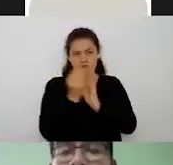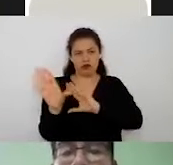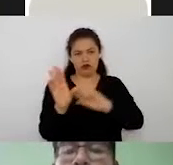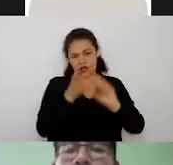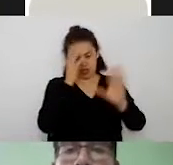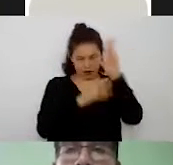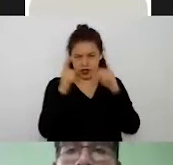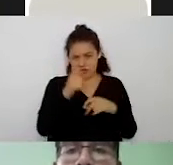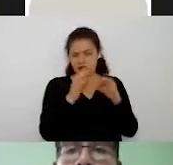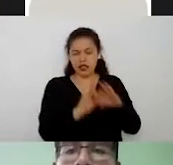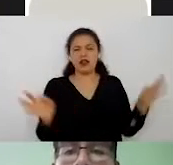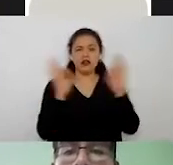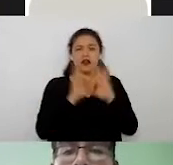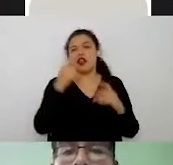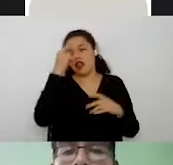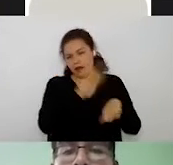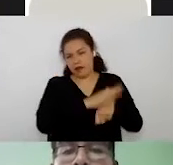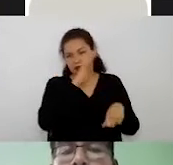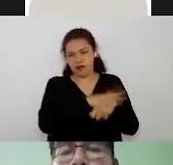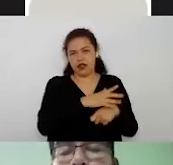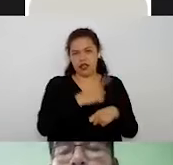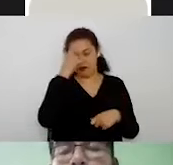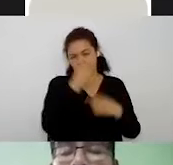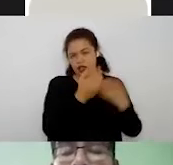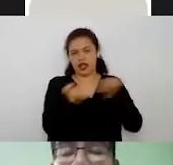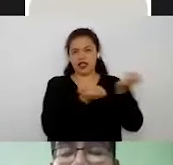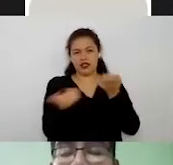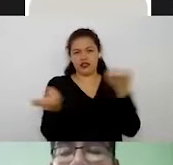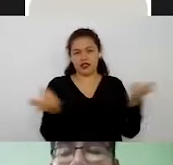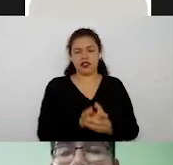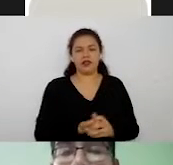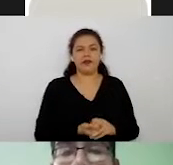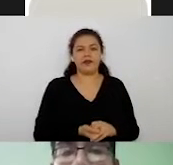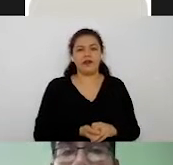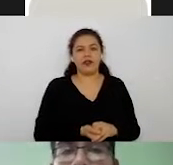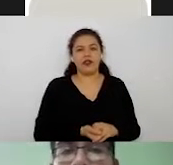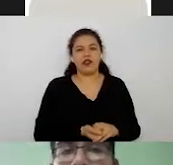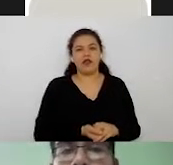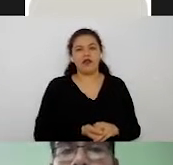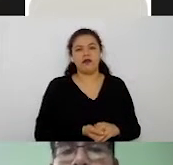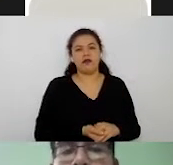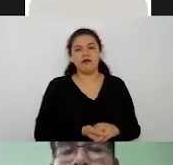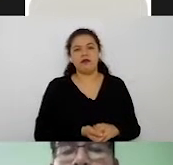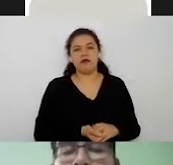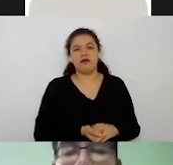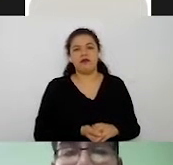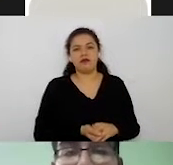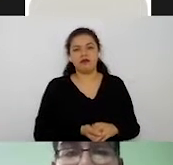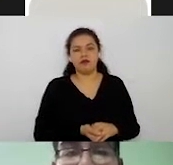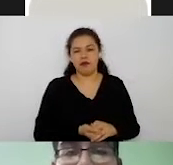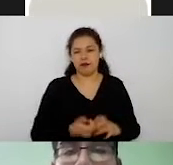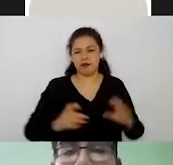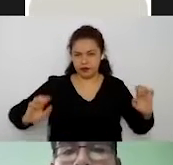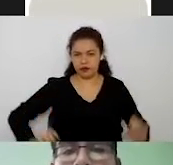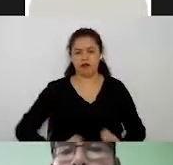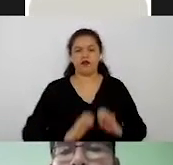pláticas y sobre todo de ponerlo en ejecución, tanto este, en simulacros